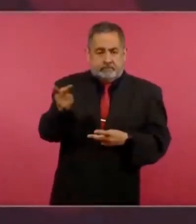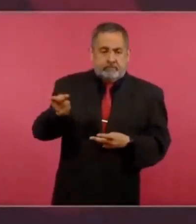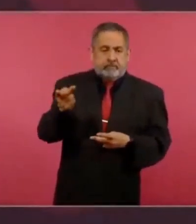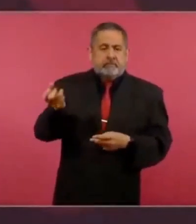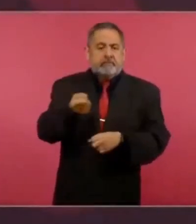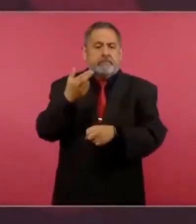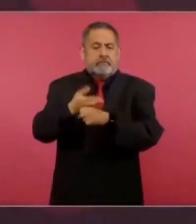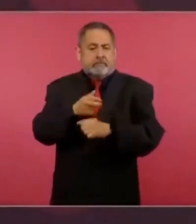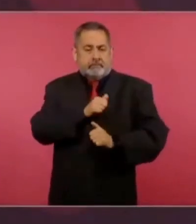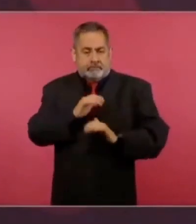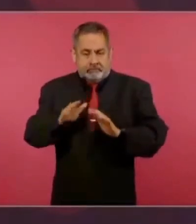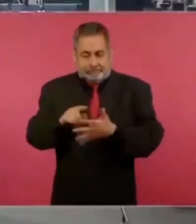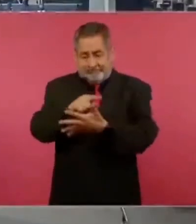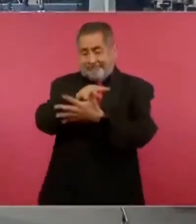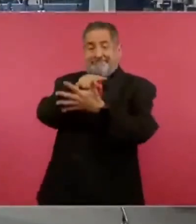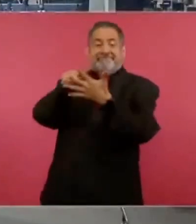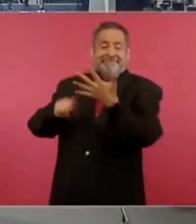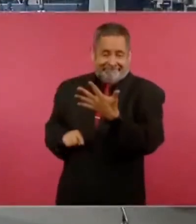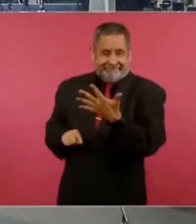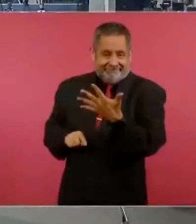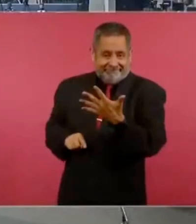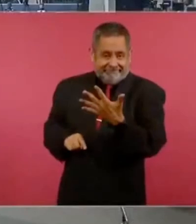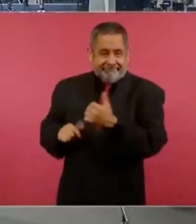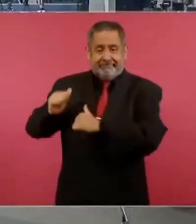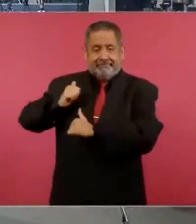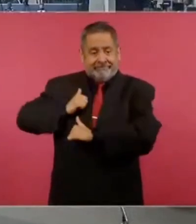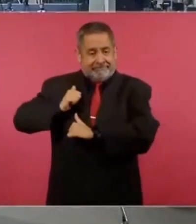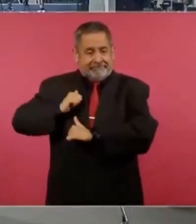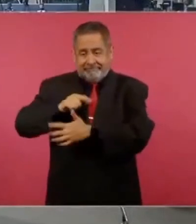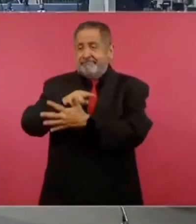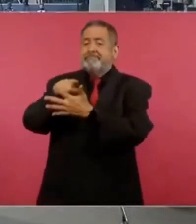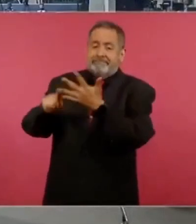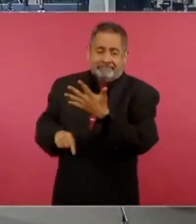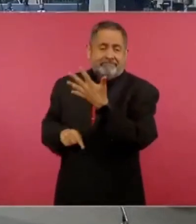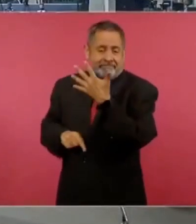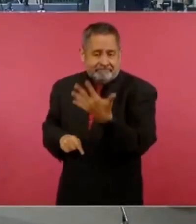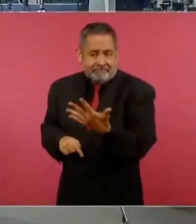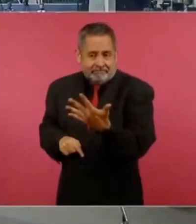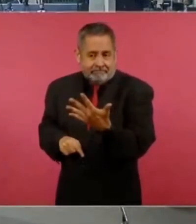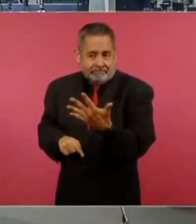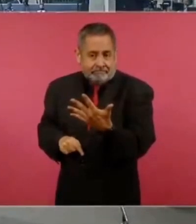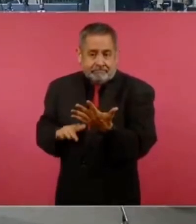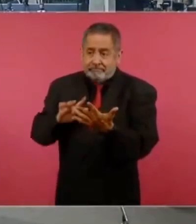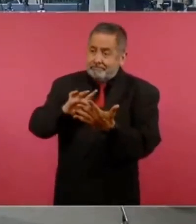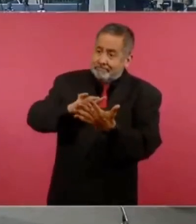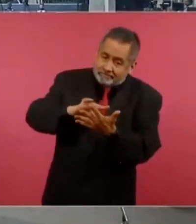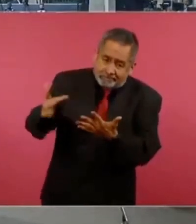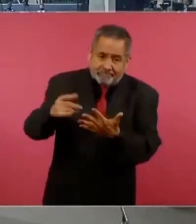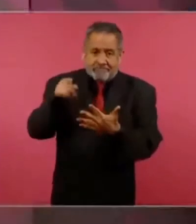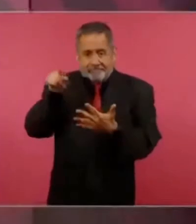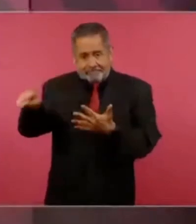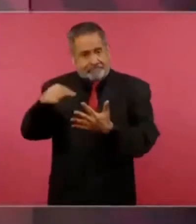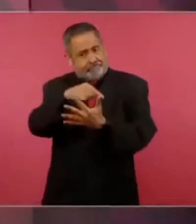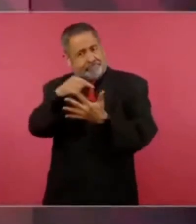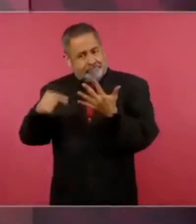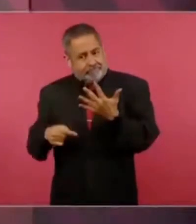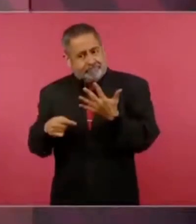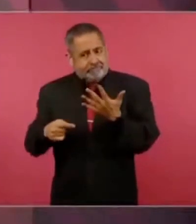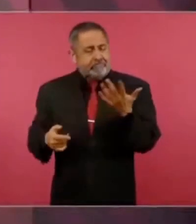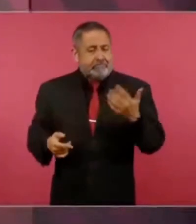Entonces son las 5 misiones. Entonces, si no fuese por ellos,